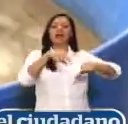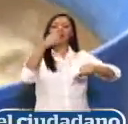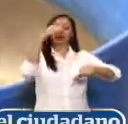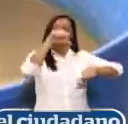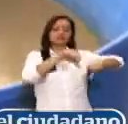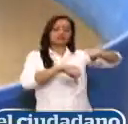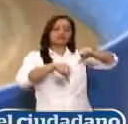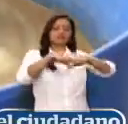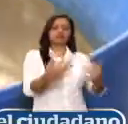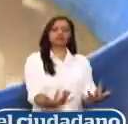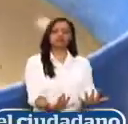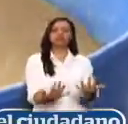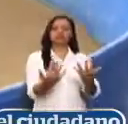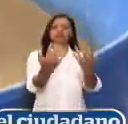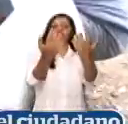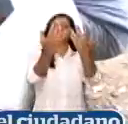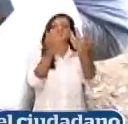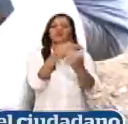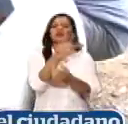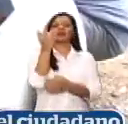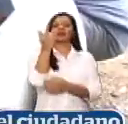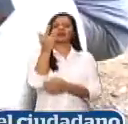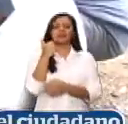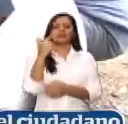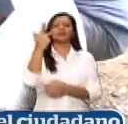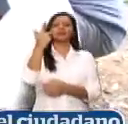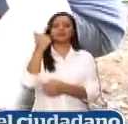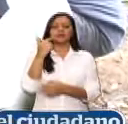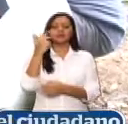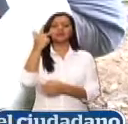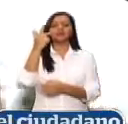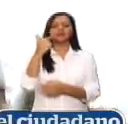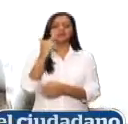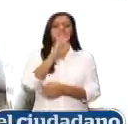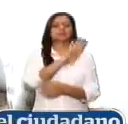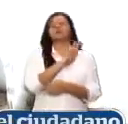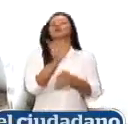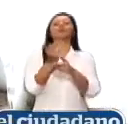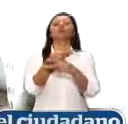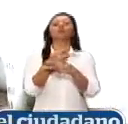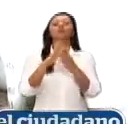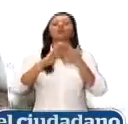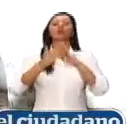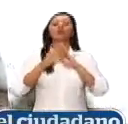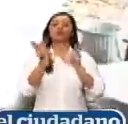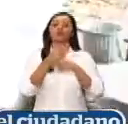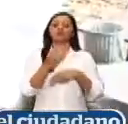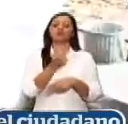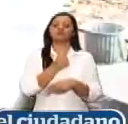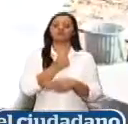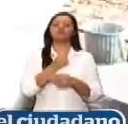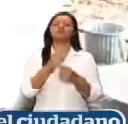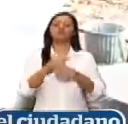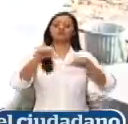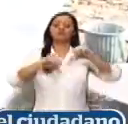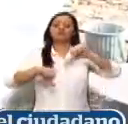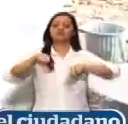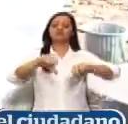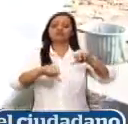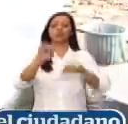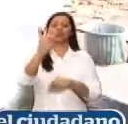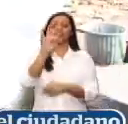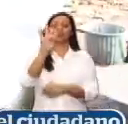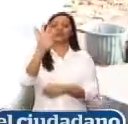es elaborado y producido cada tres días en la misma comunidad por los productores y aplicado en sus cultivos luego de